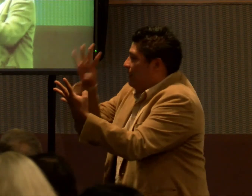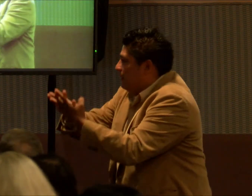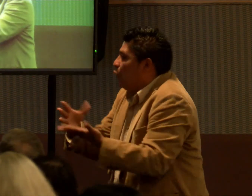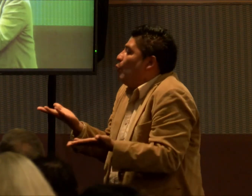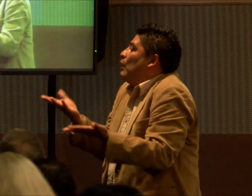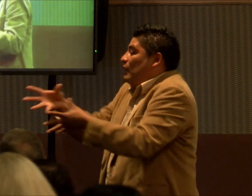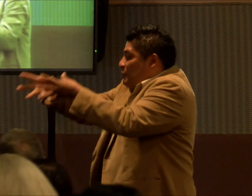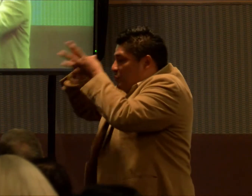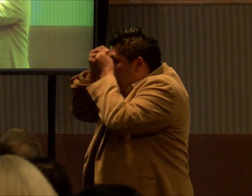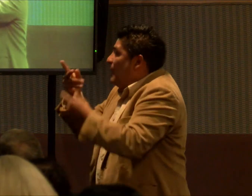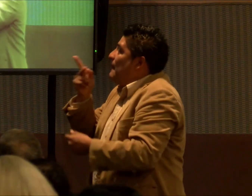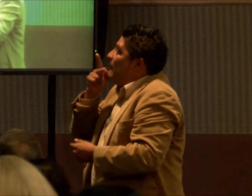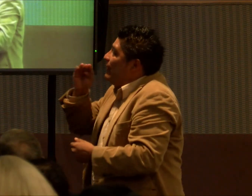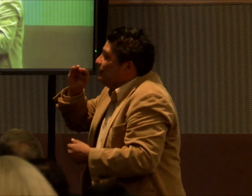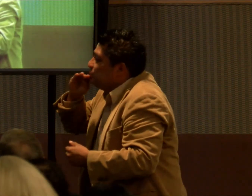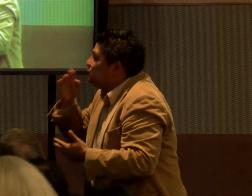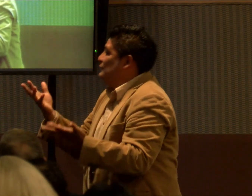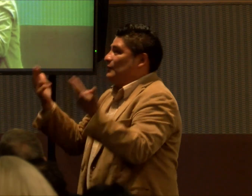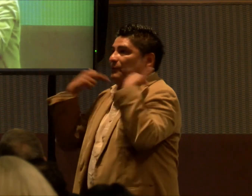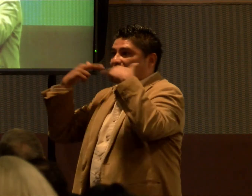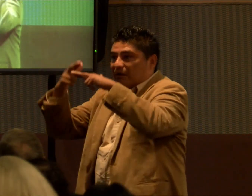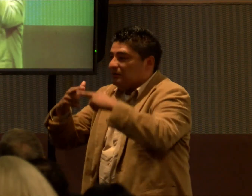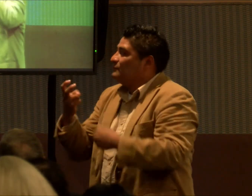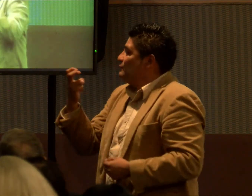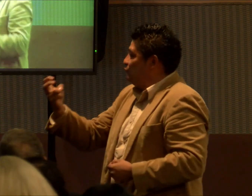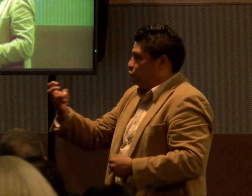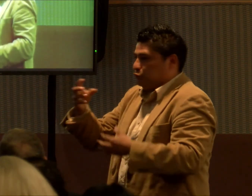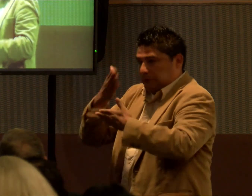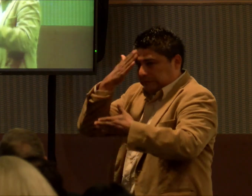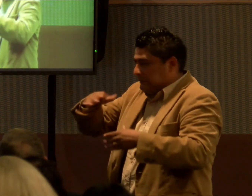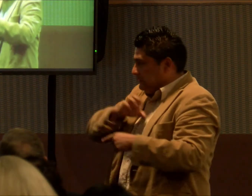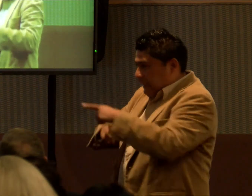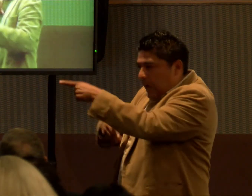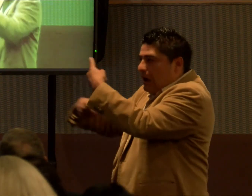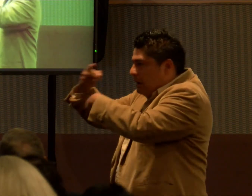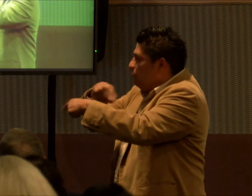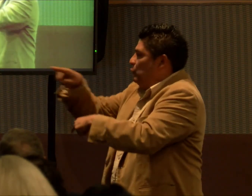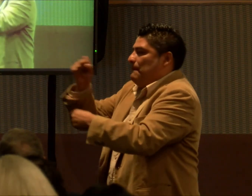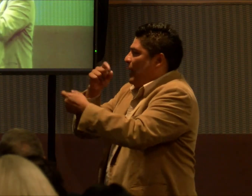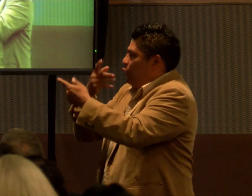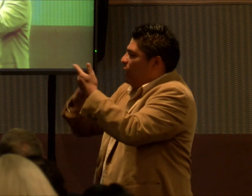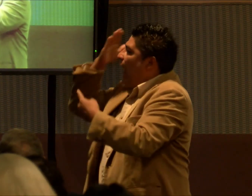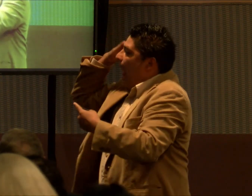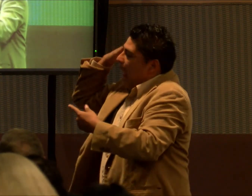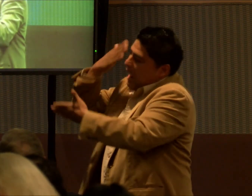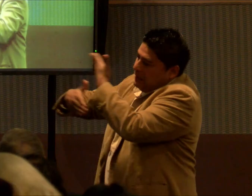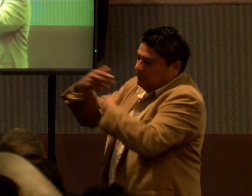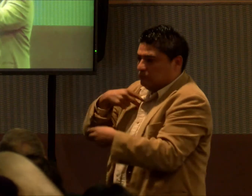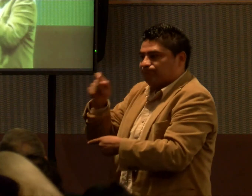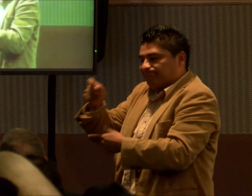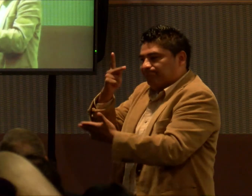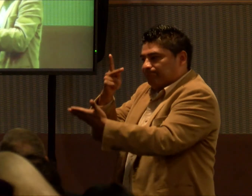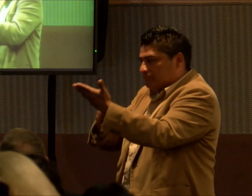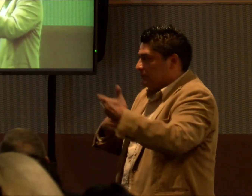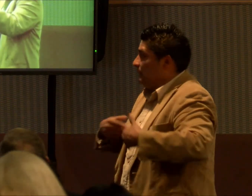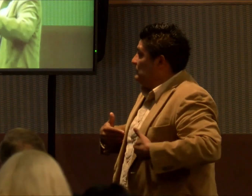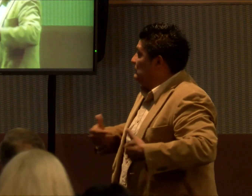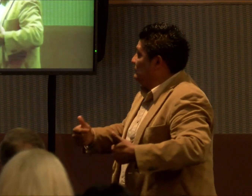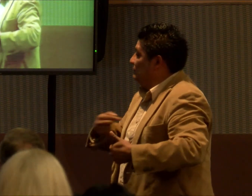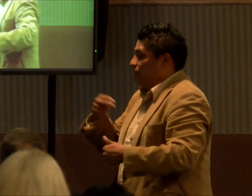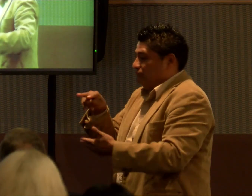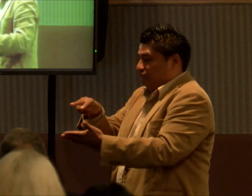del lenguaje, parecemos como robots igual al hablar. Es lo mismo, lo que él decía es cierto, los intérpretes son muy caros y